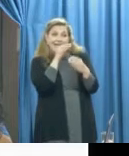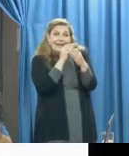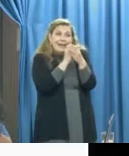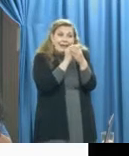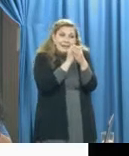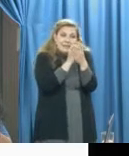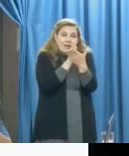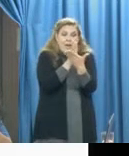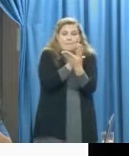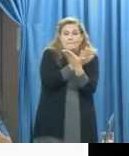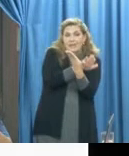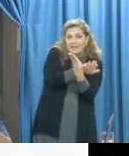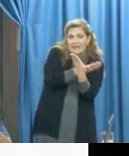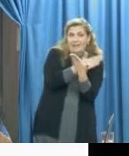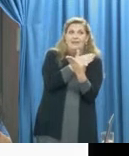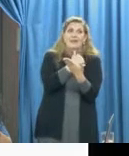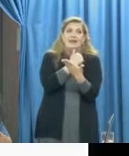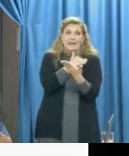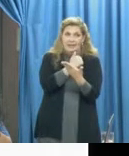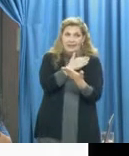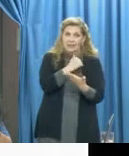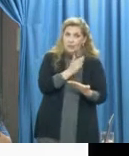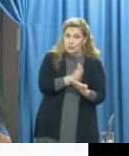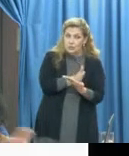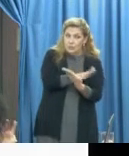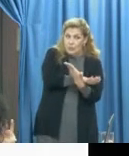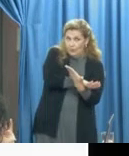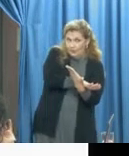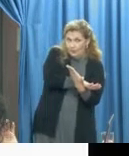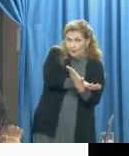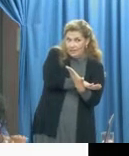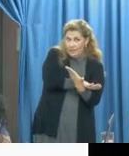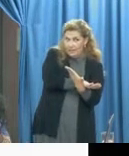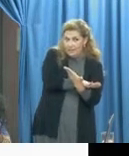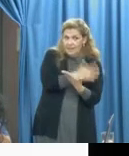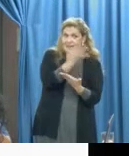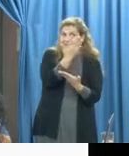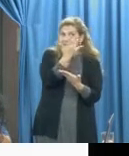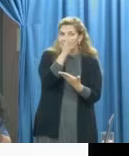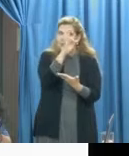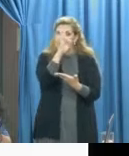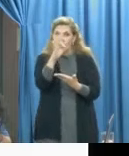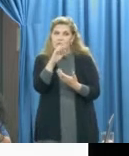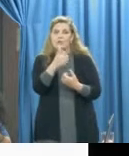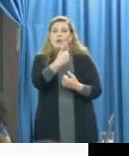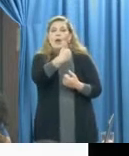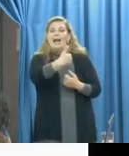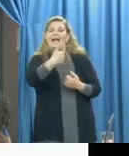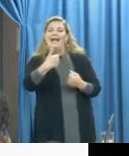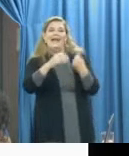mitad de los hijos, la mitad de probabilidad por embarazo, porque siempre